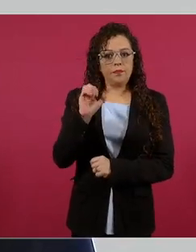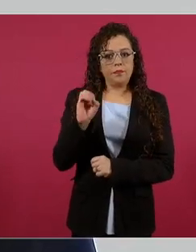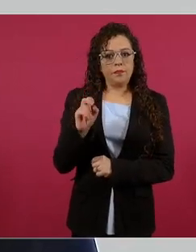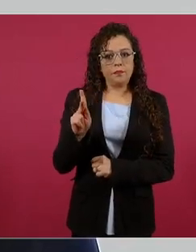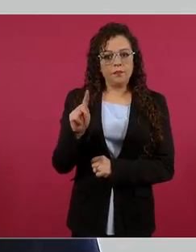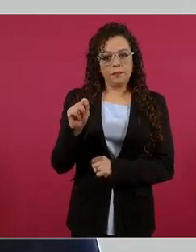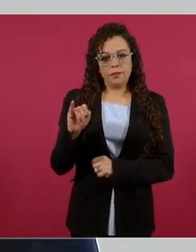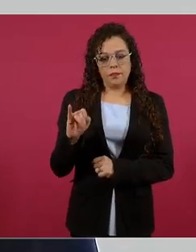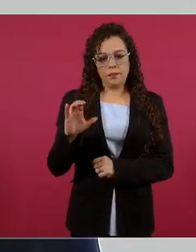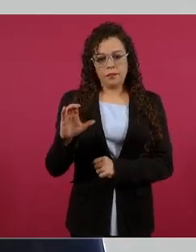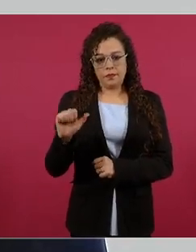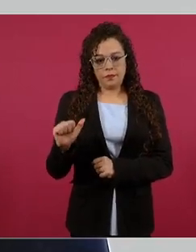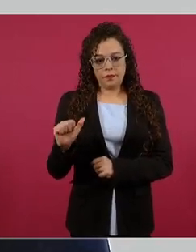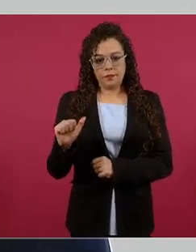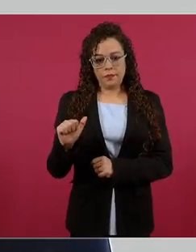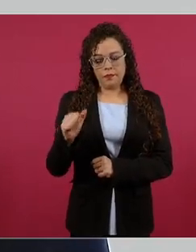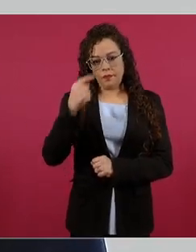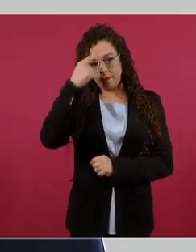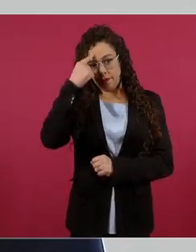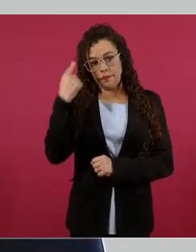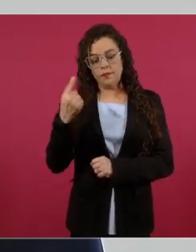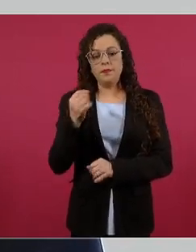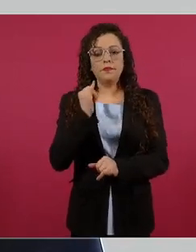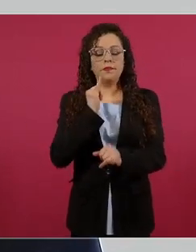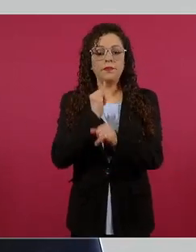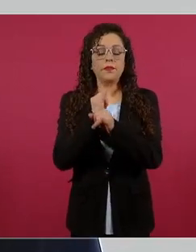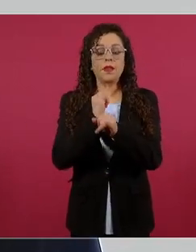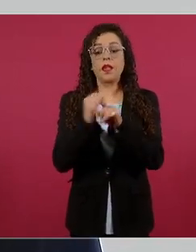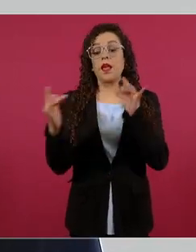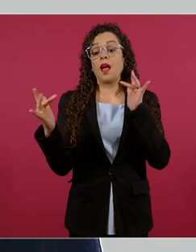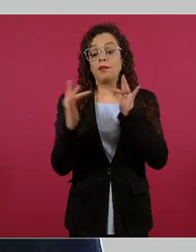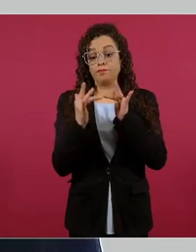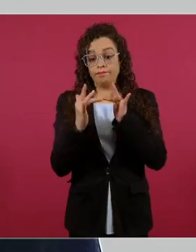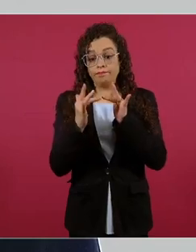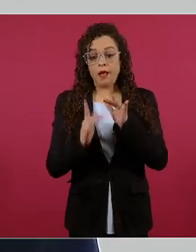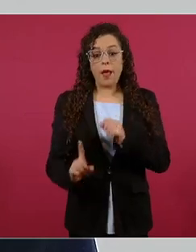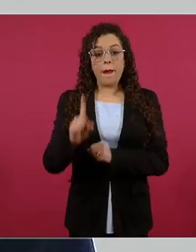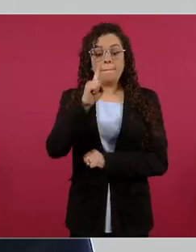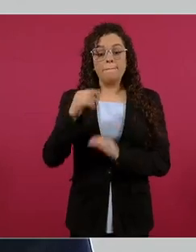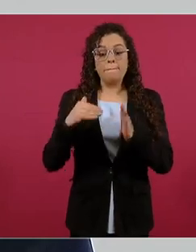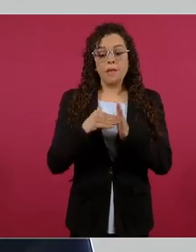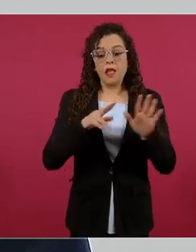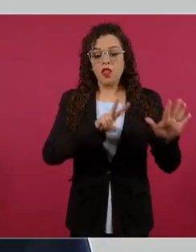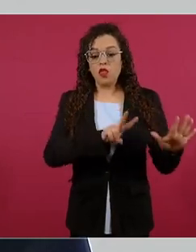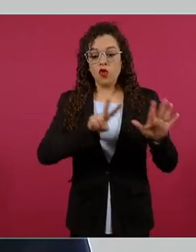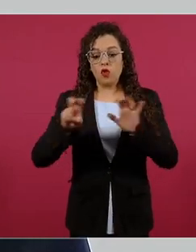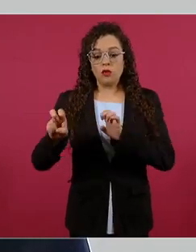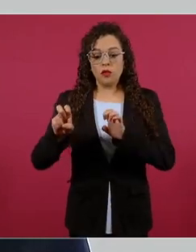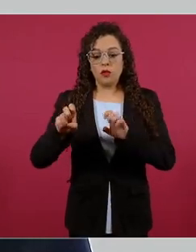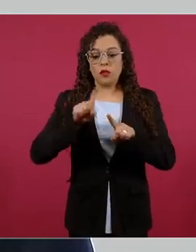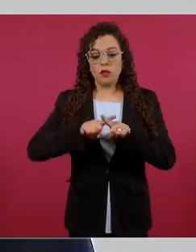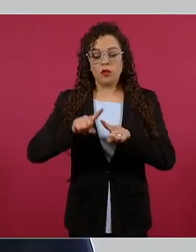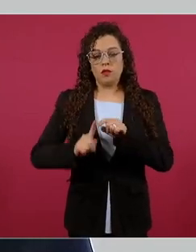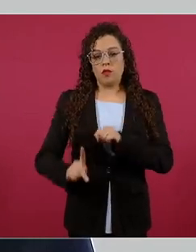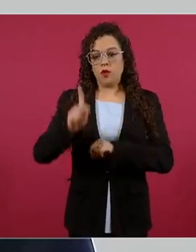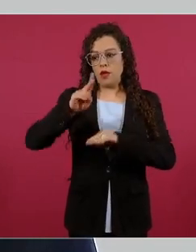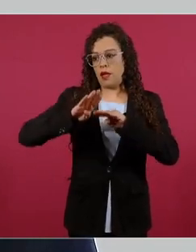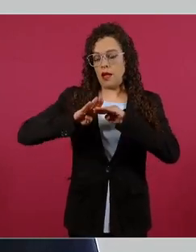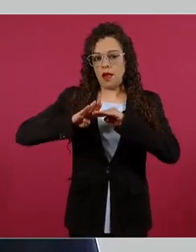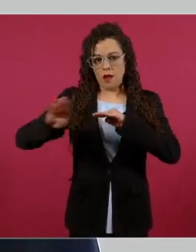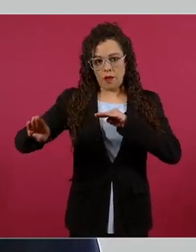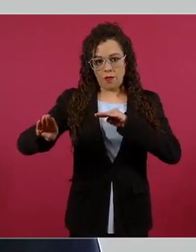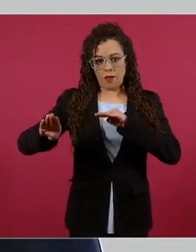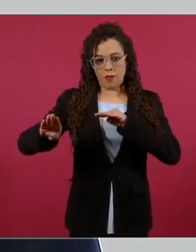sur sureste, la conectividad. Están construyendo 1,200 sistemas de kilómetros de sistemas de ducto sobre el derecho de